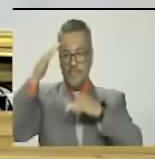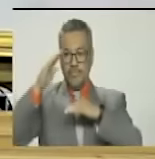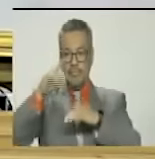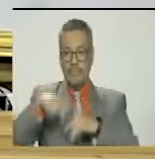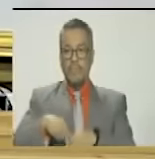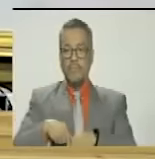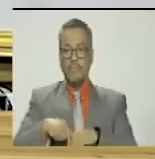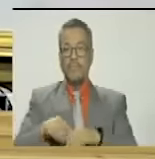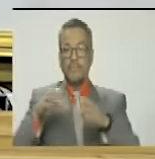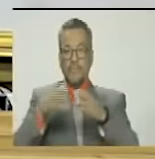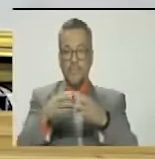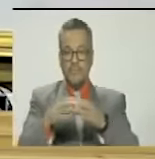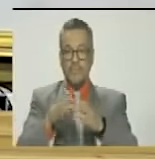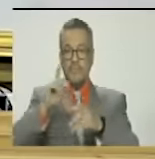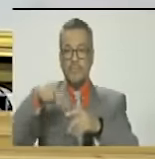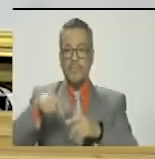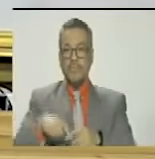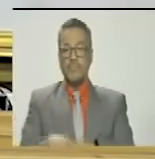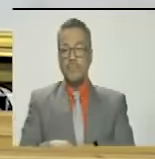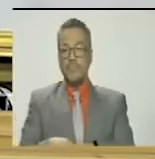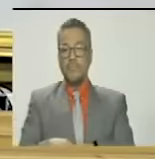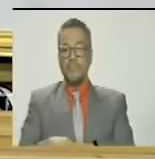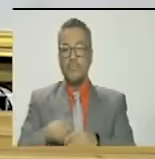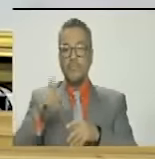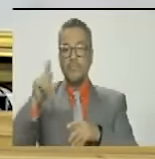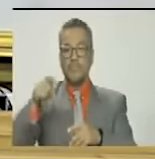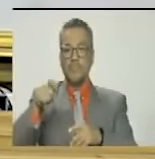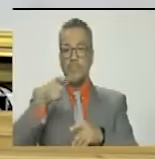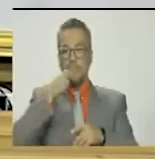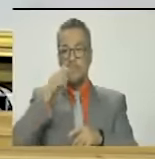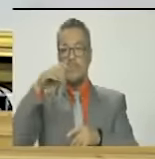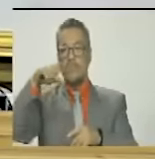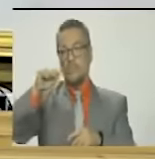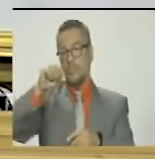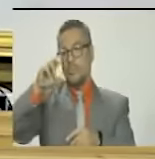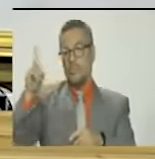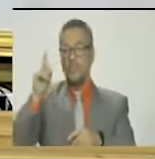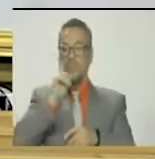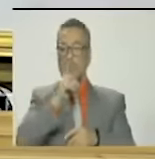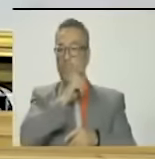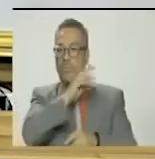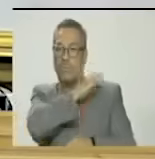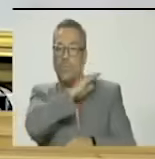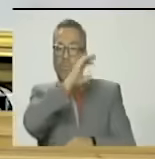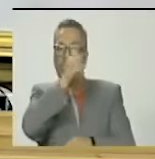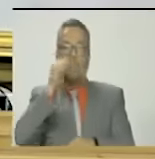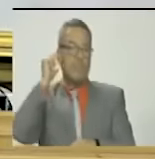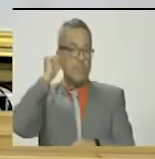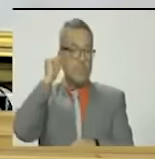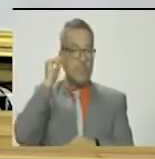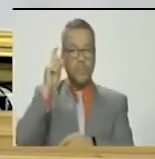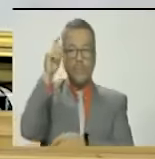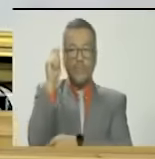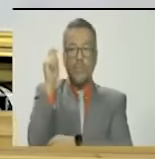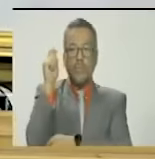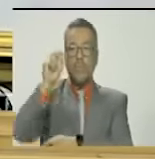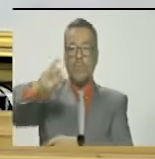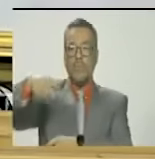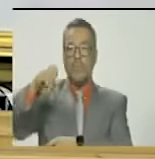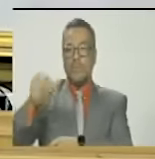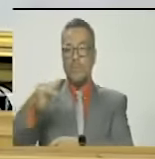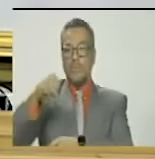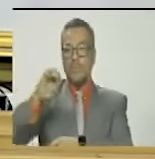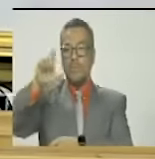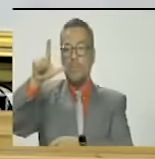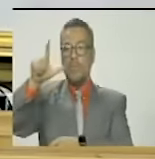Saludamos a la fracción parlamentaria del Partido Acción Democrática en nombre de su jefa, la diputada Angelita Mayo.